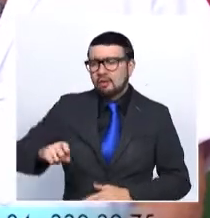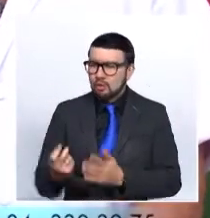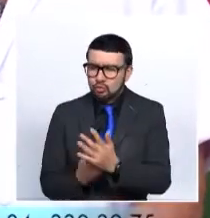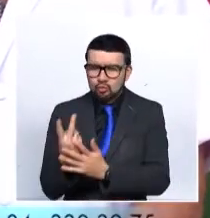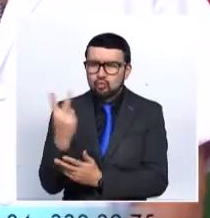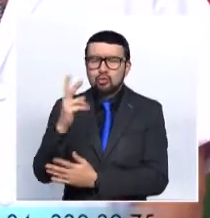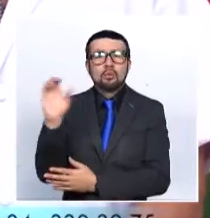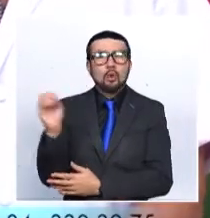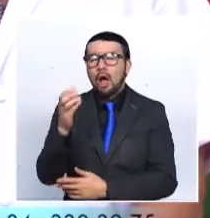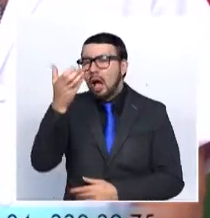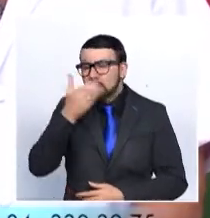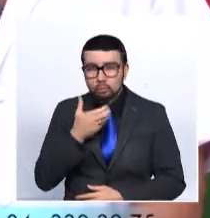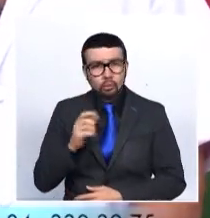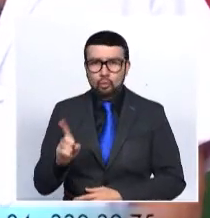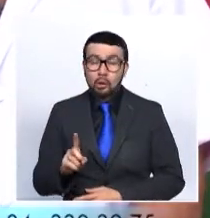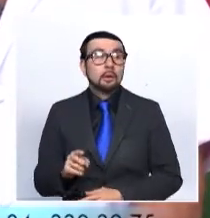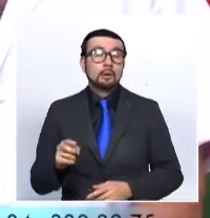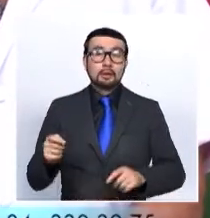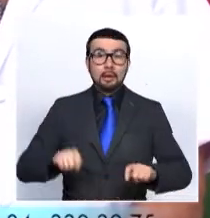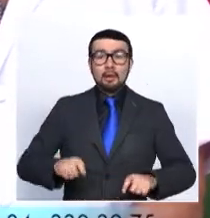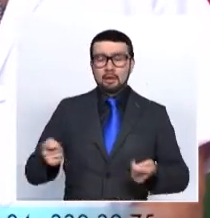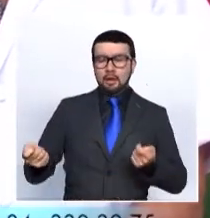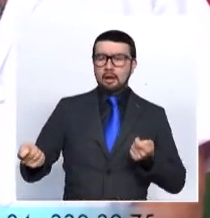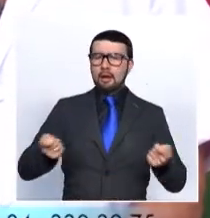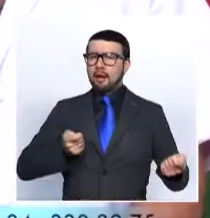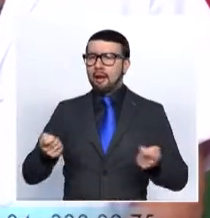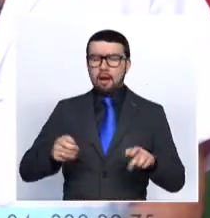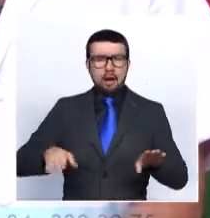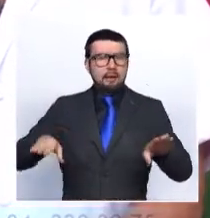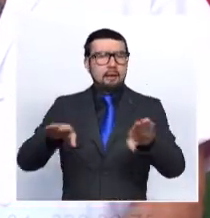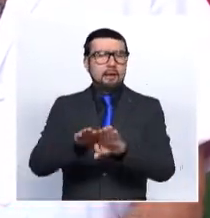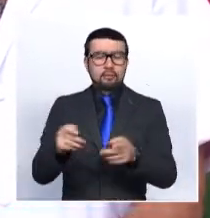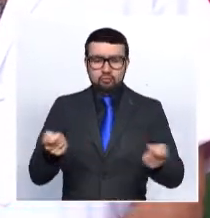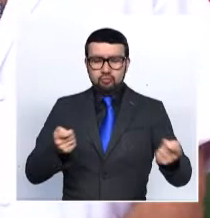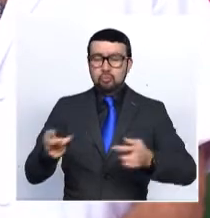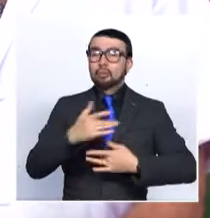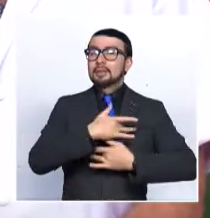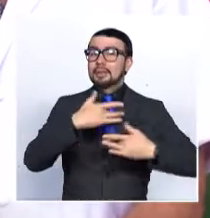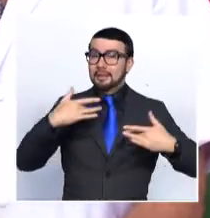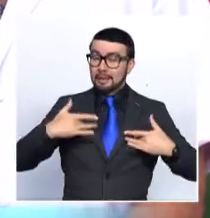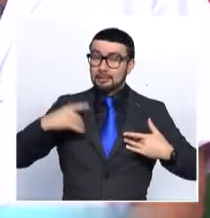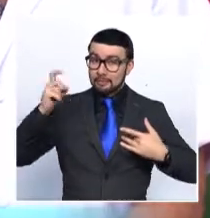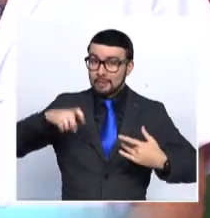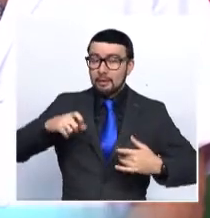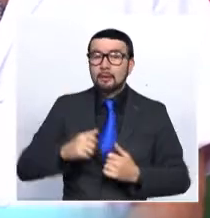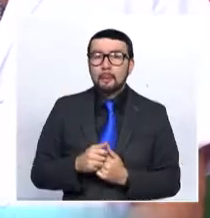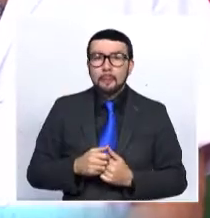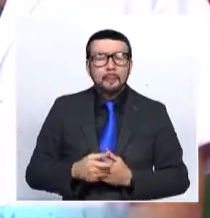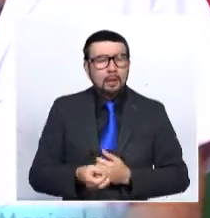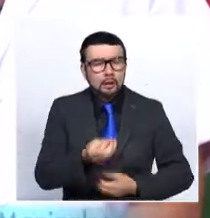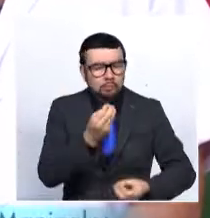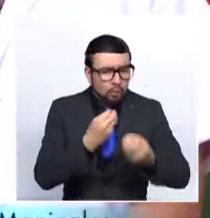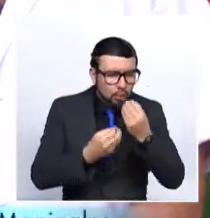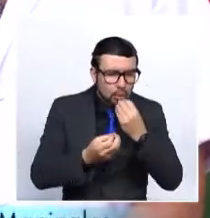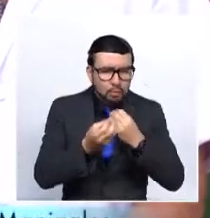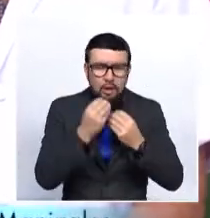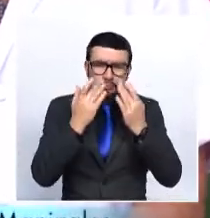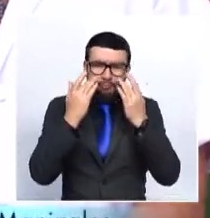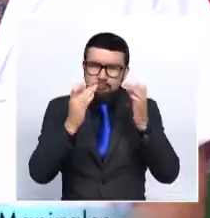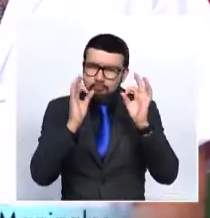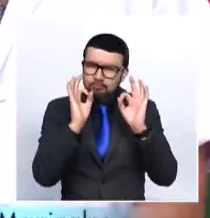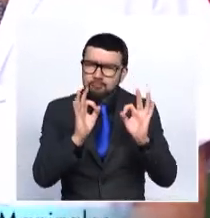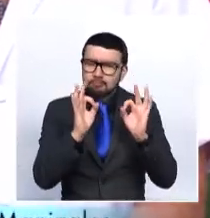una alimentación equilibrada desde el punto de vista sana, una alimentación sana, alimentos en su calidad,